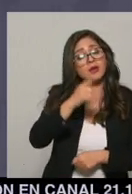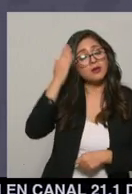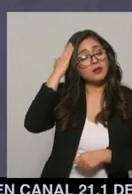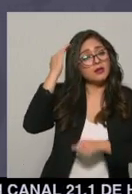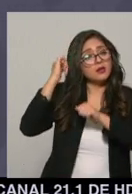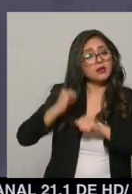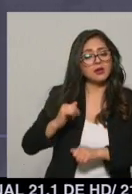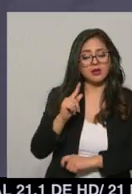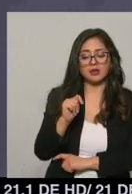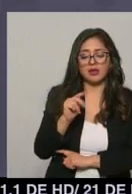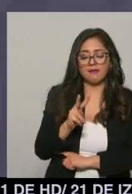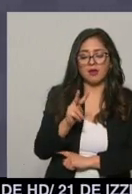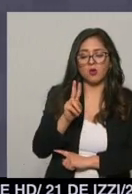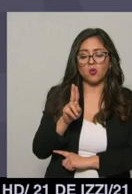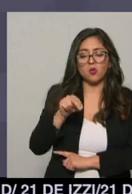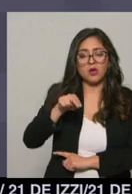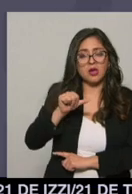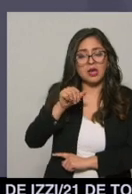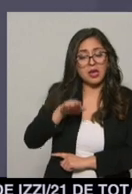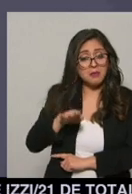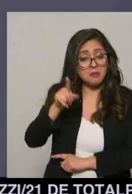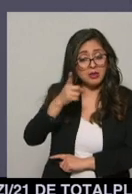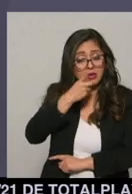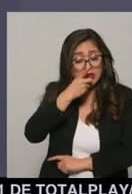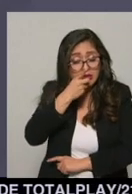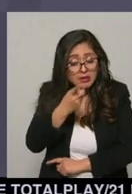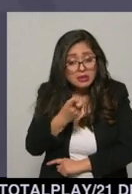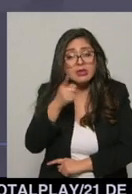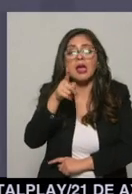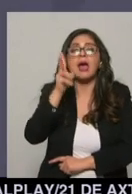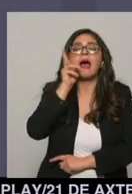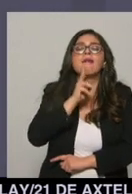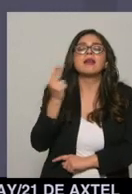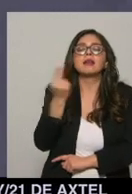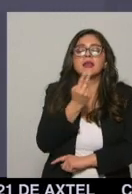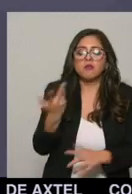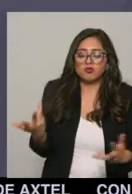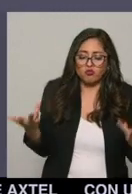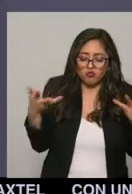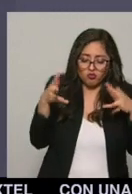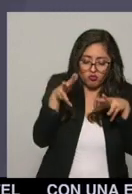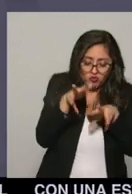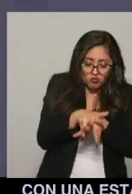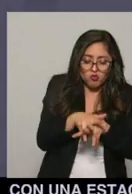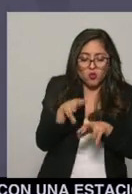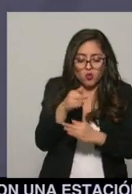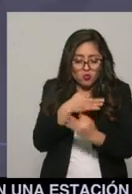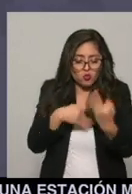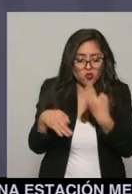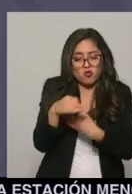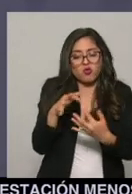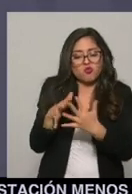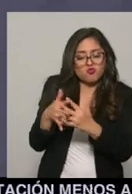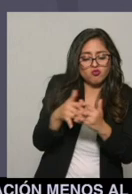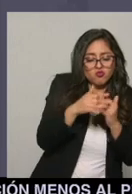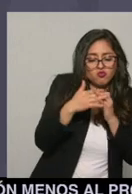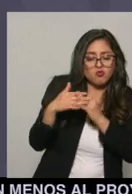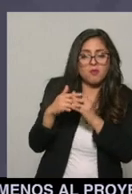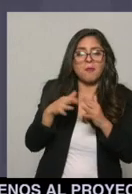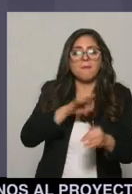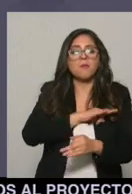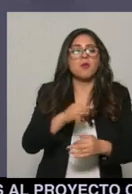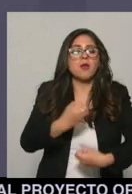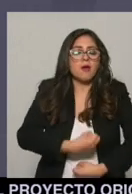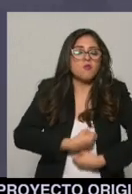UNAM y nos han dicho, bueno, queremos que se haga una cohesión para que estas piezas fluyan de una manera más abierta,